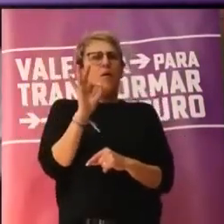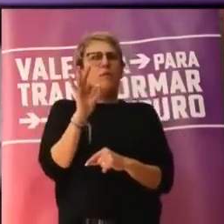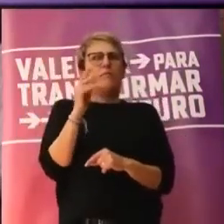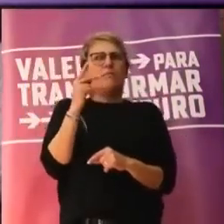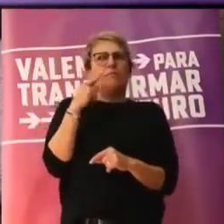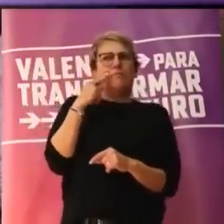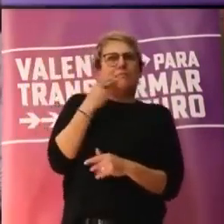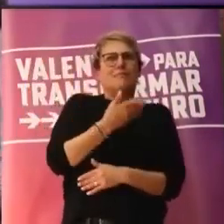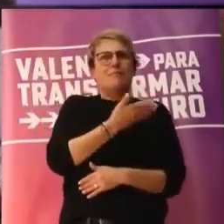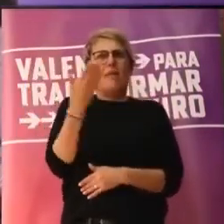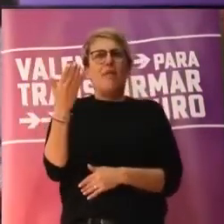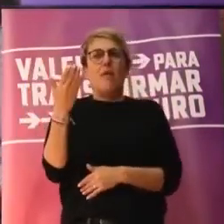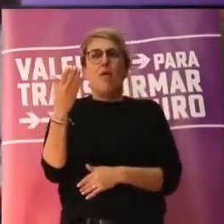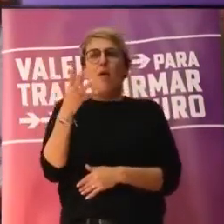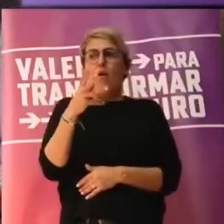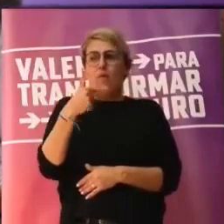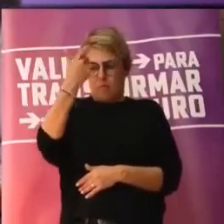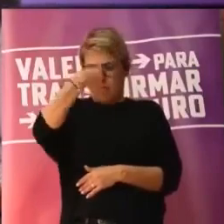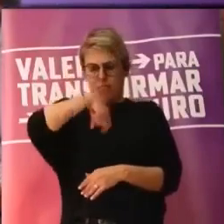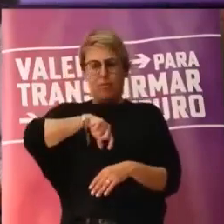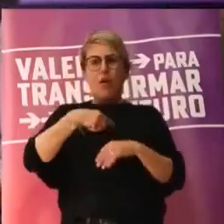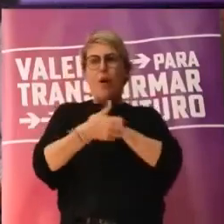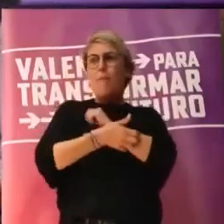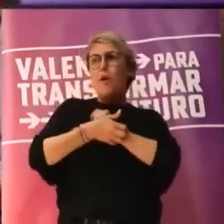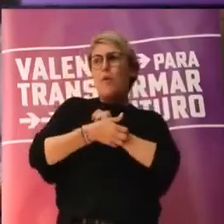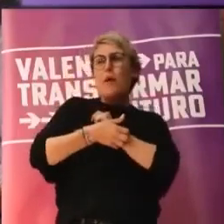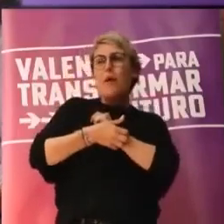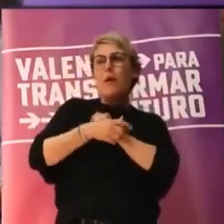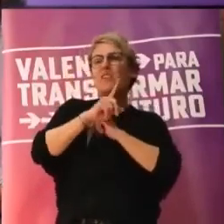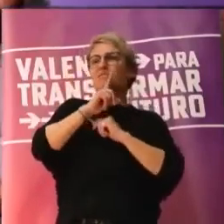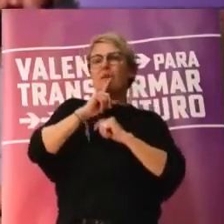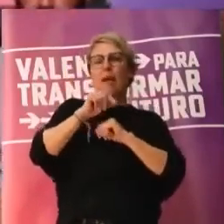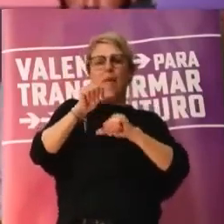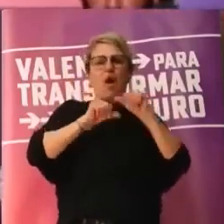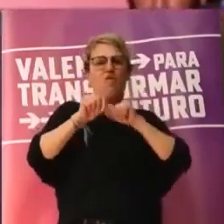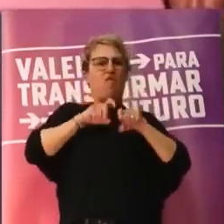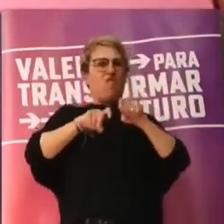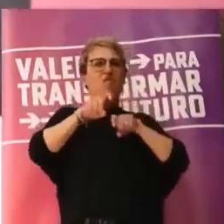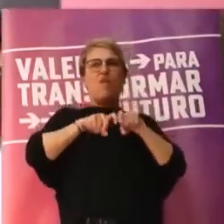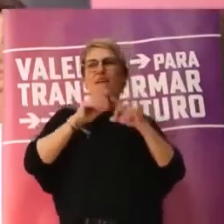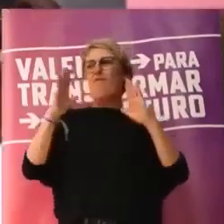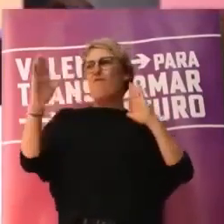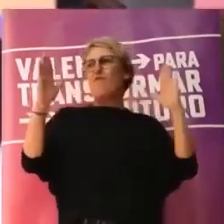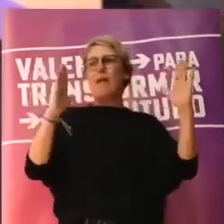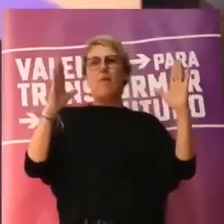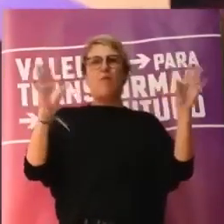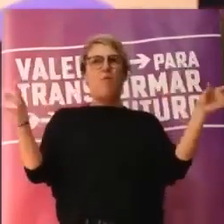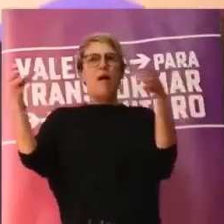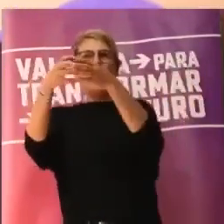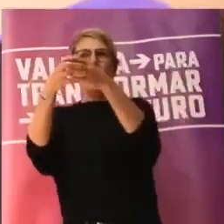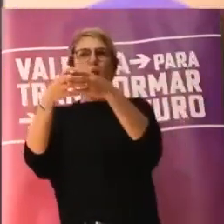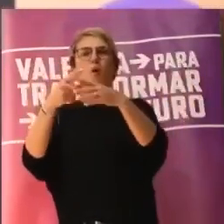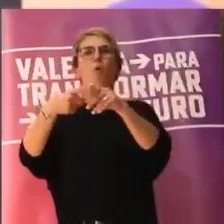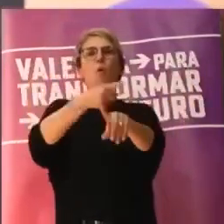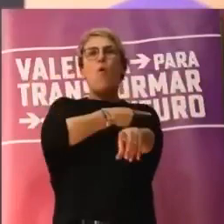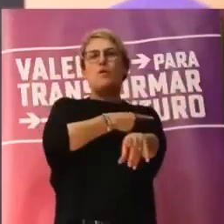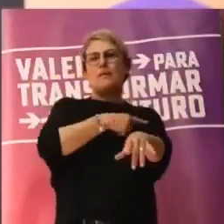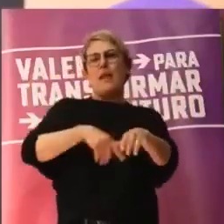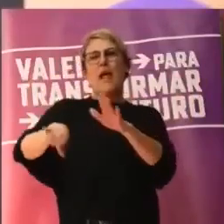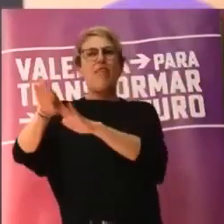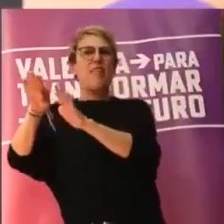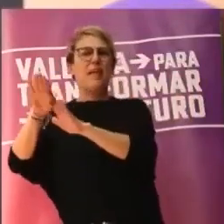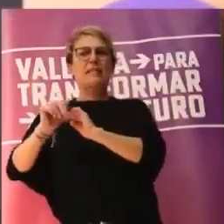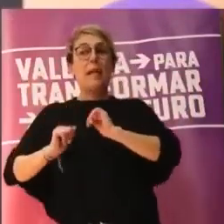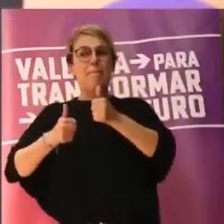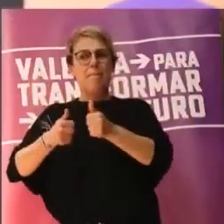cuyo único delito es ser pobre? Significa que estamos volviendo a una época en la que bandas de escuadristas de ultraderecha empiezan por los